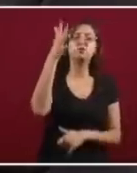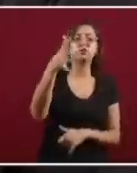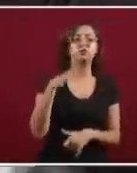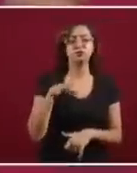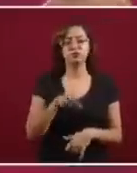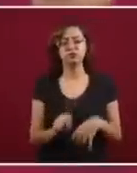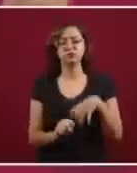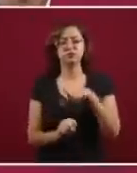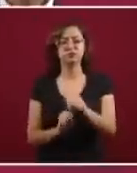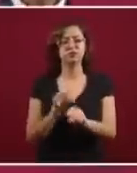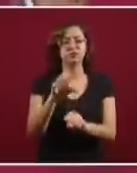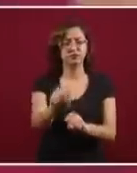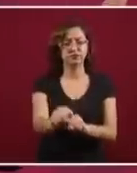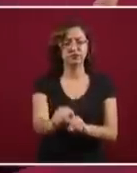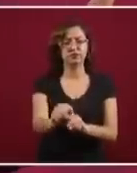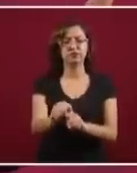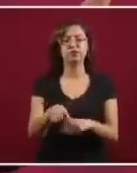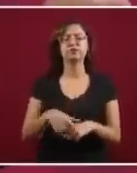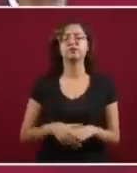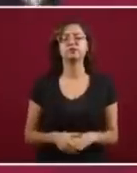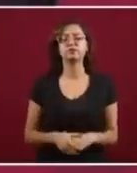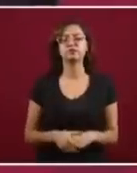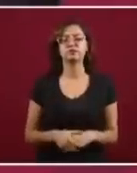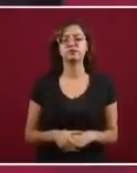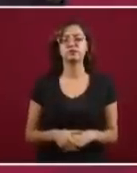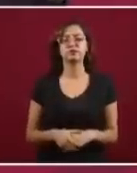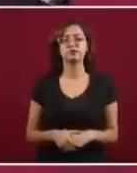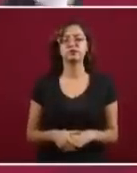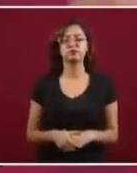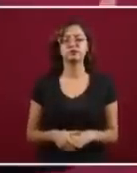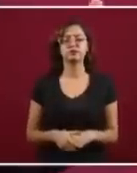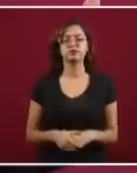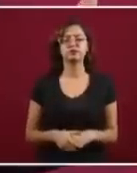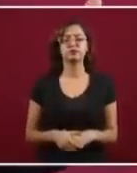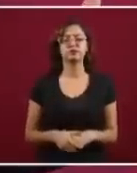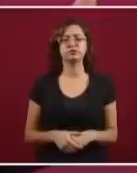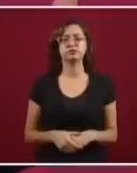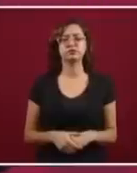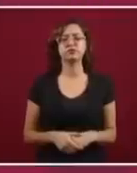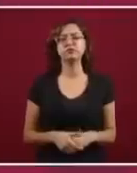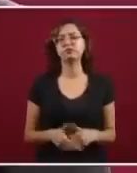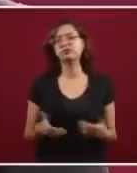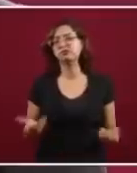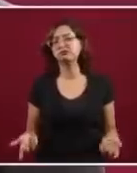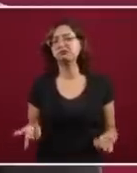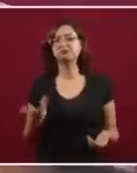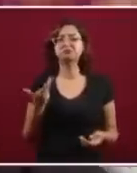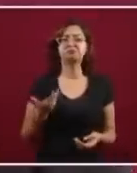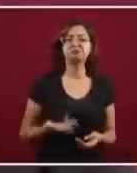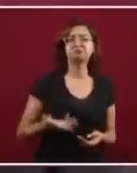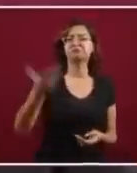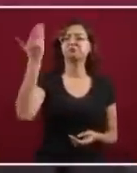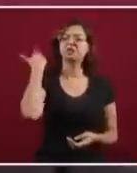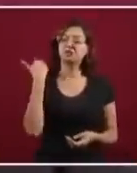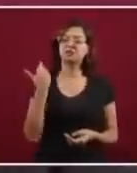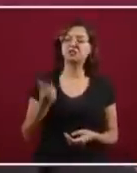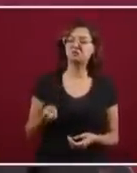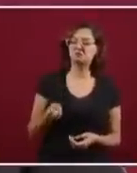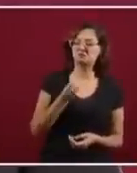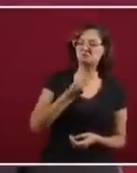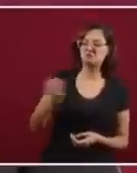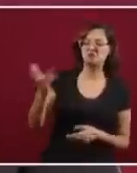lo que antes llamaban ninis que ni estudiaban ni